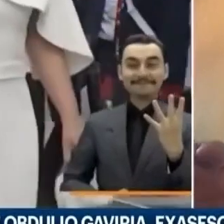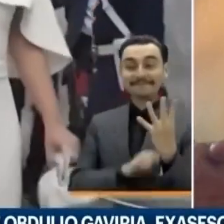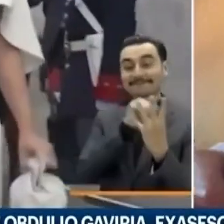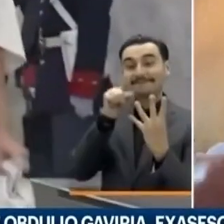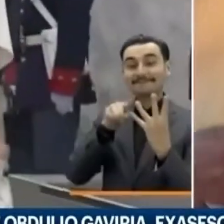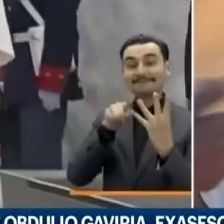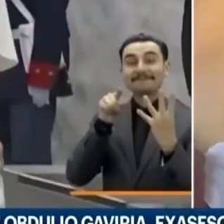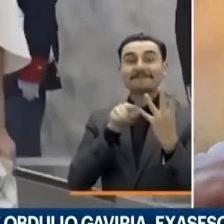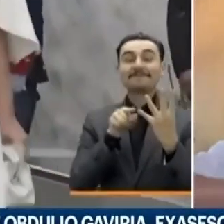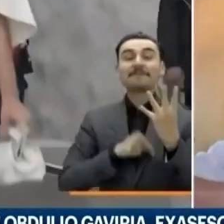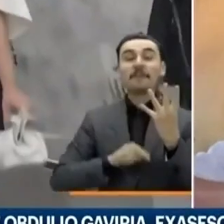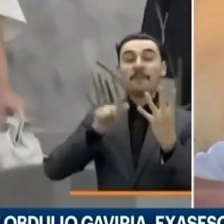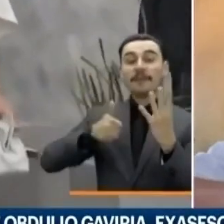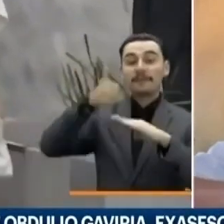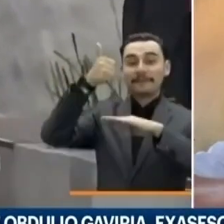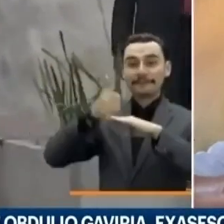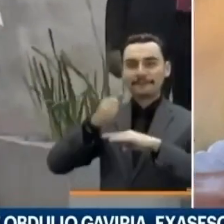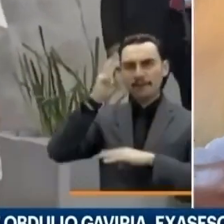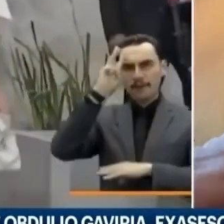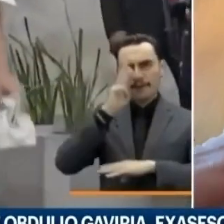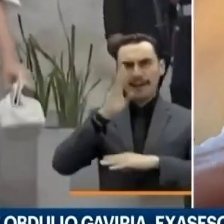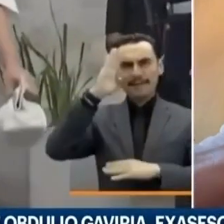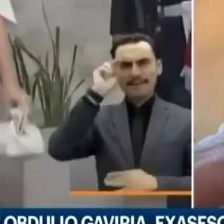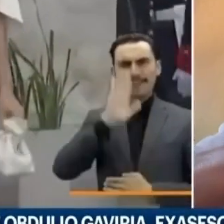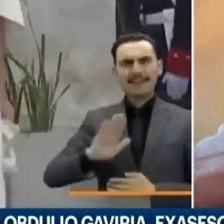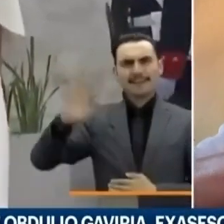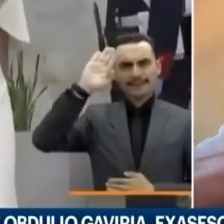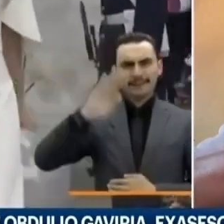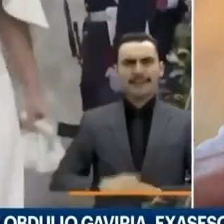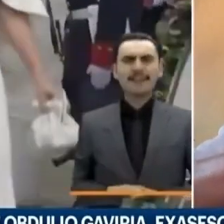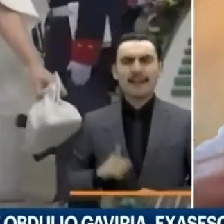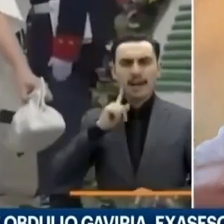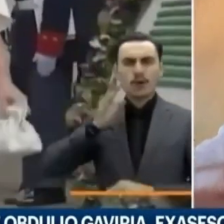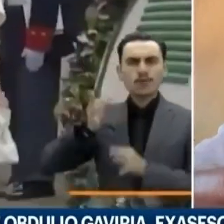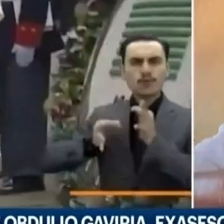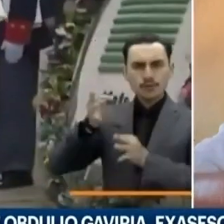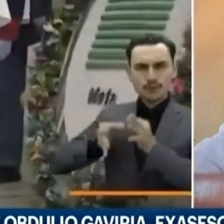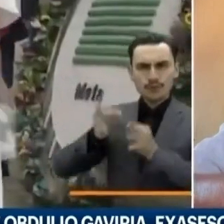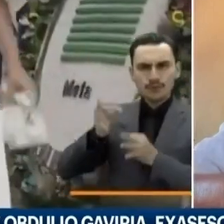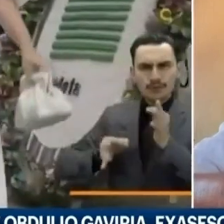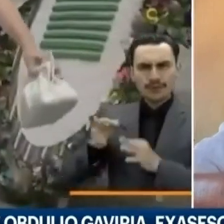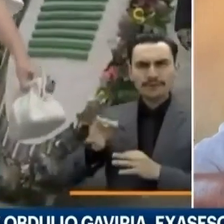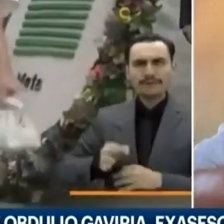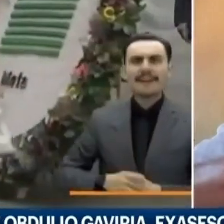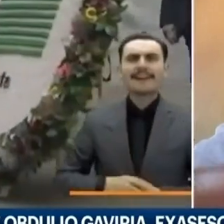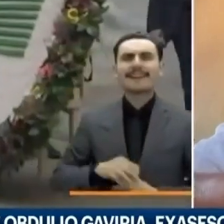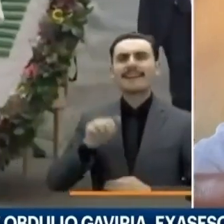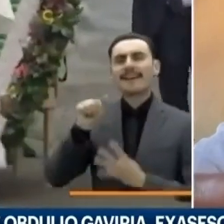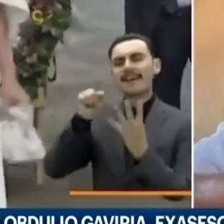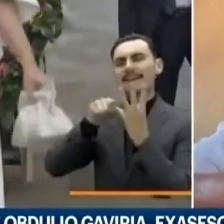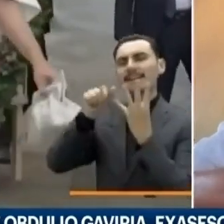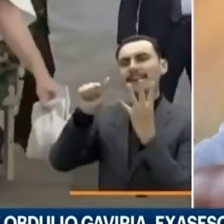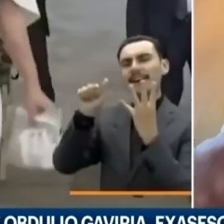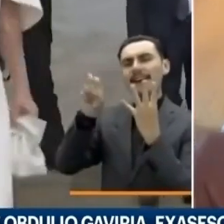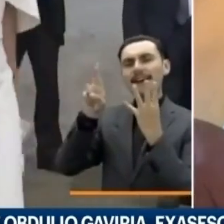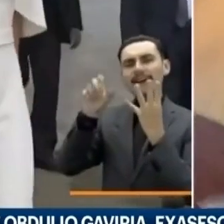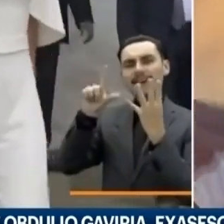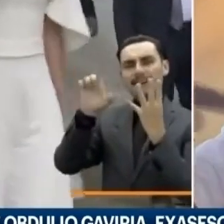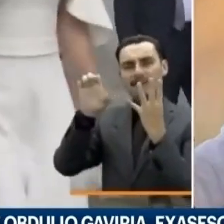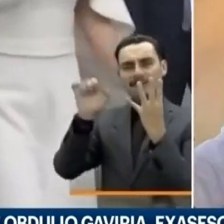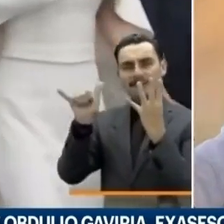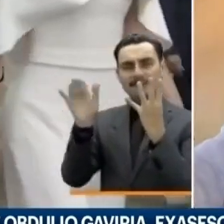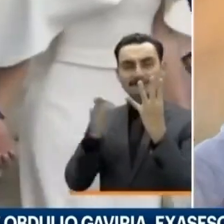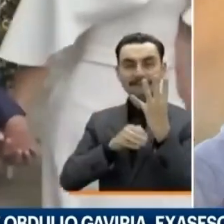fue acusado y juzgado por la Corte. Porque aquí, digamos, hay un juicio de indignidad política en el Congreso, pero